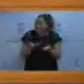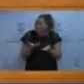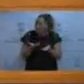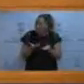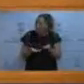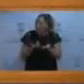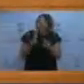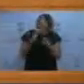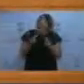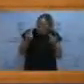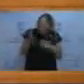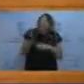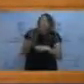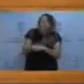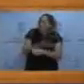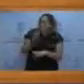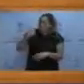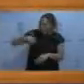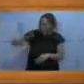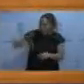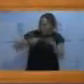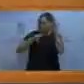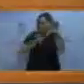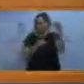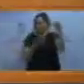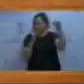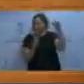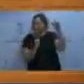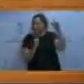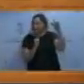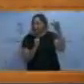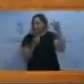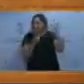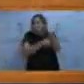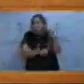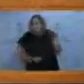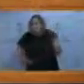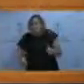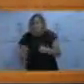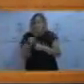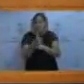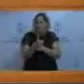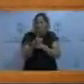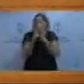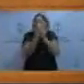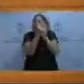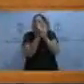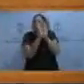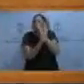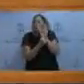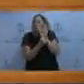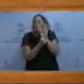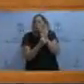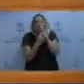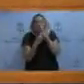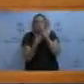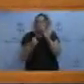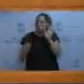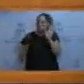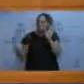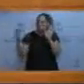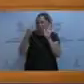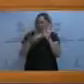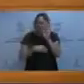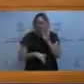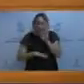salieron publicados, que yo tengo aquí, no reflejan preferencia alguna ni puntuación alguna, señora consejera. Criterios van a valorar